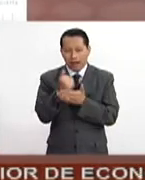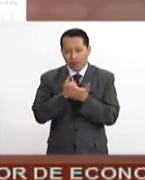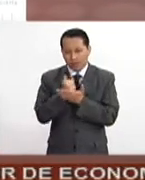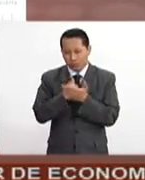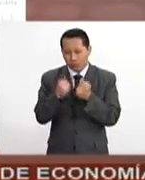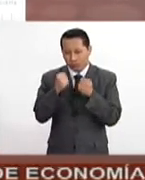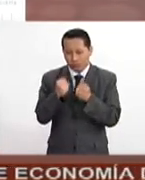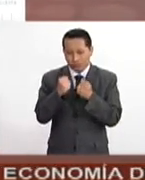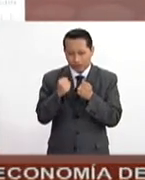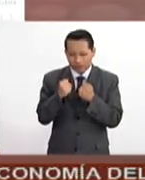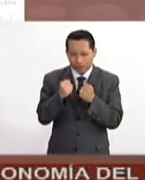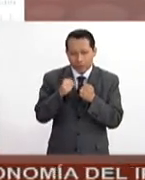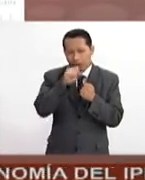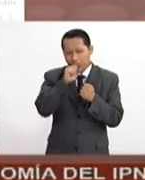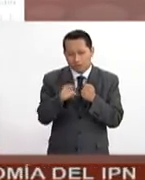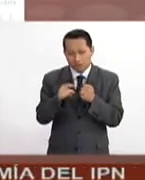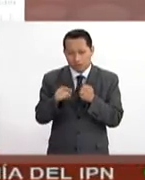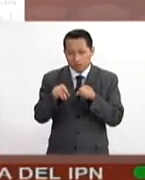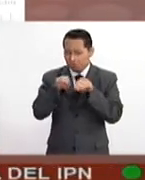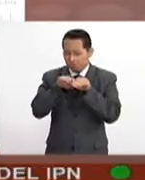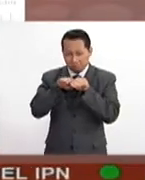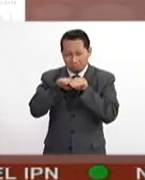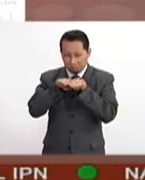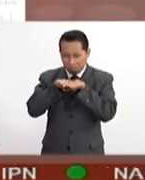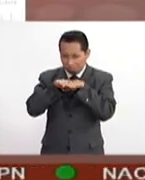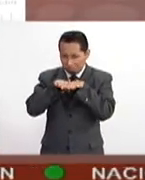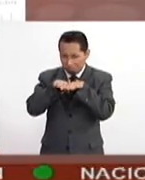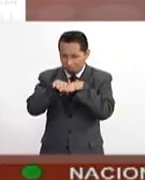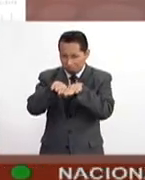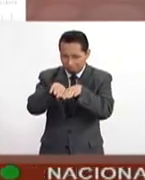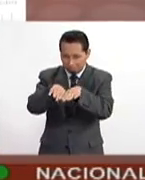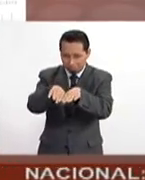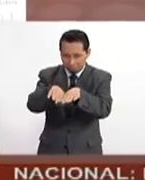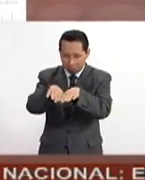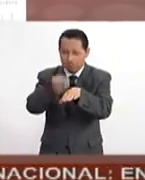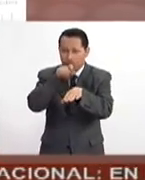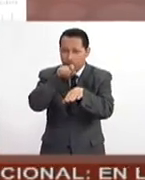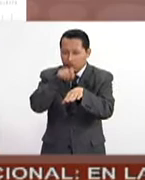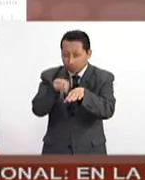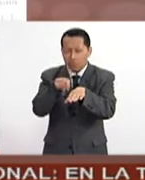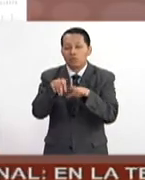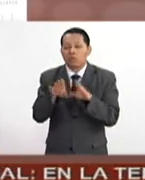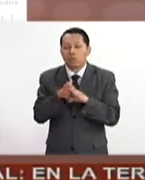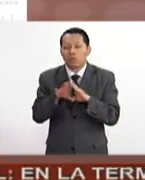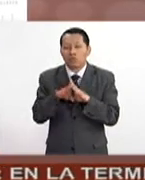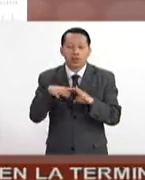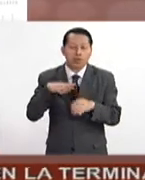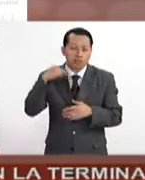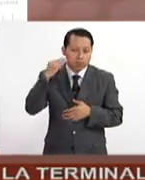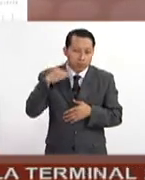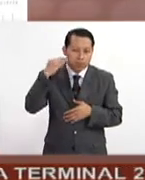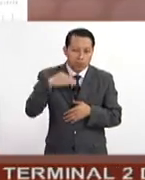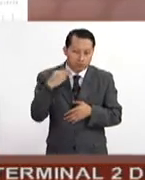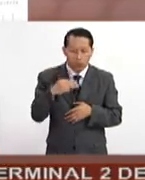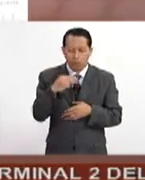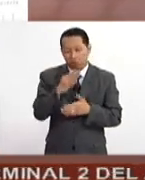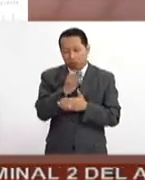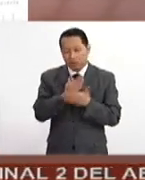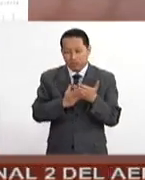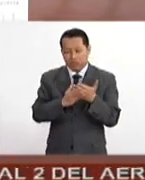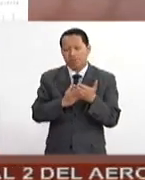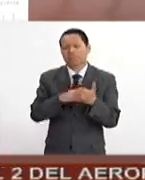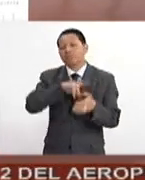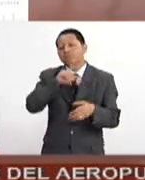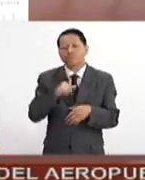arriba, se mantiene empatado, ¿no? En buena parte digamos, de marzo o en la segunda mitad de marzo, y